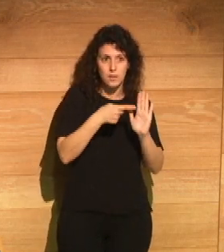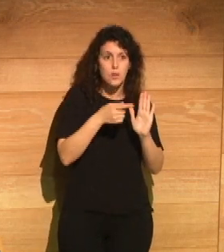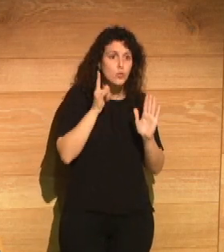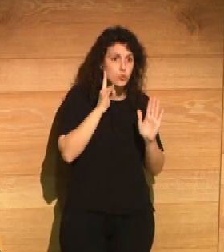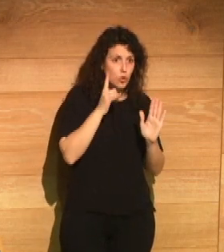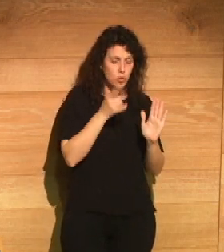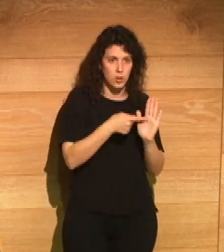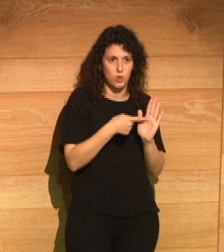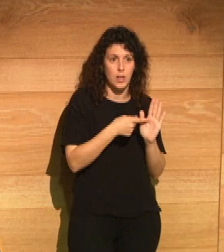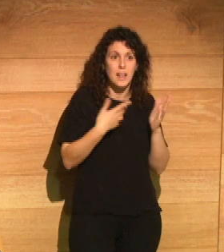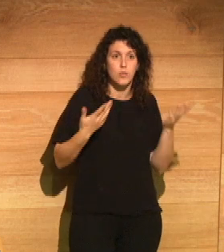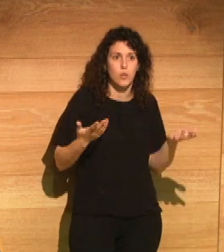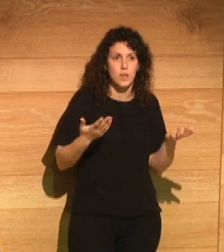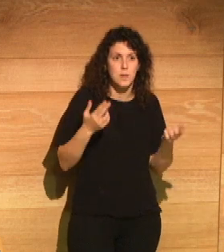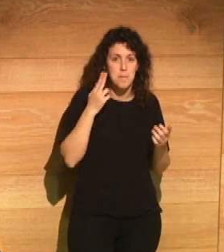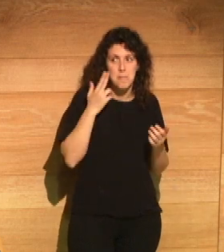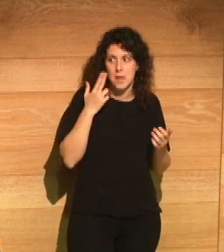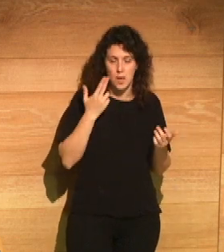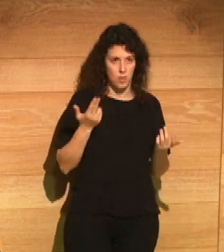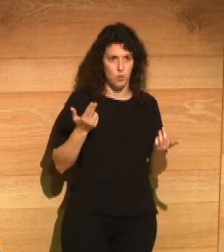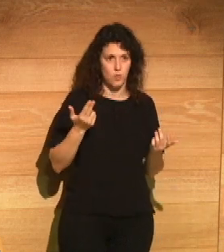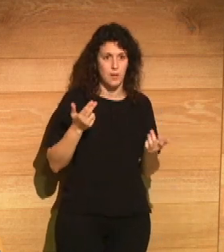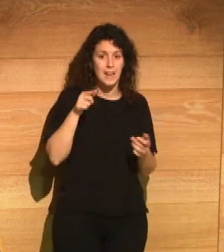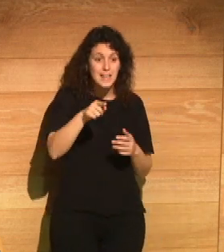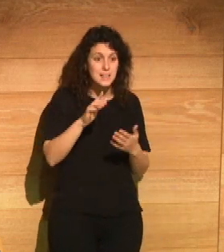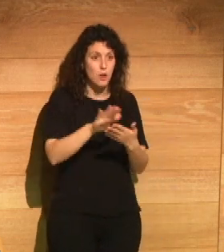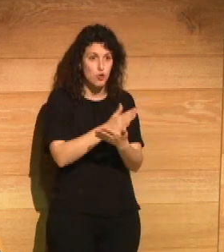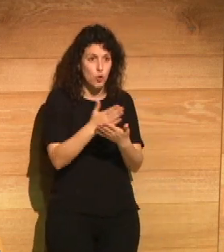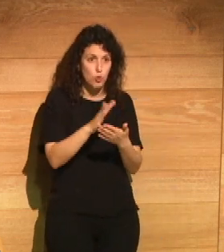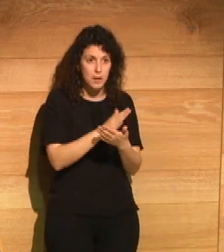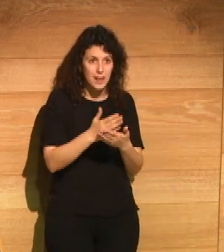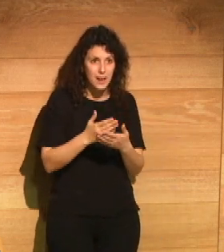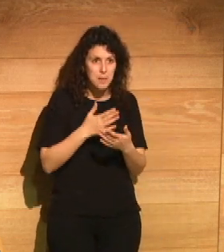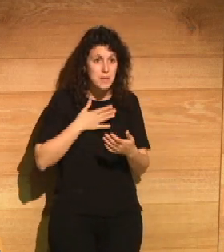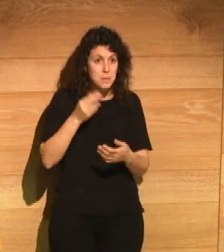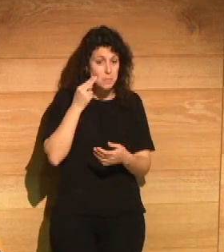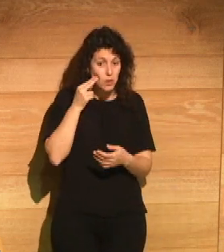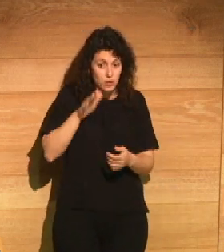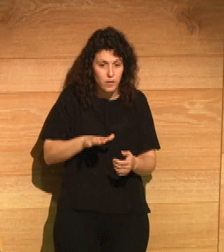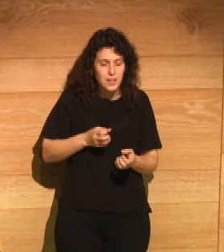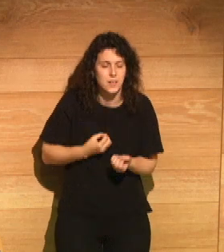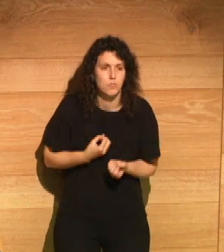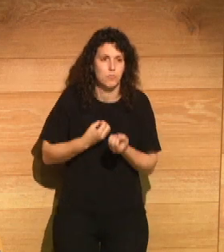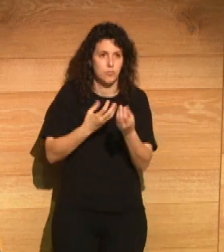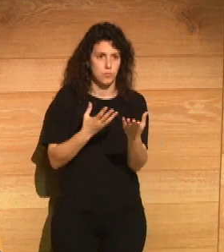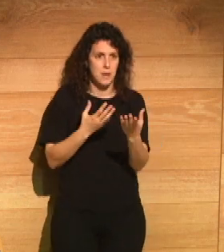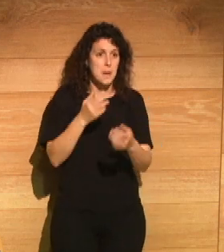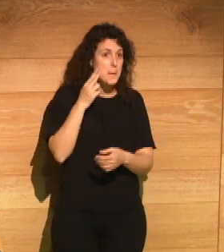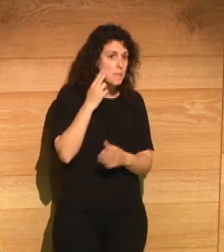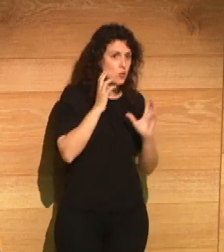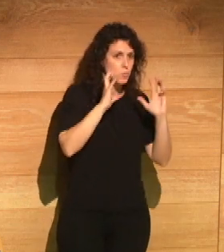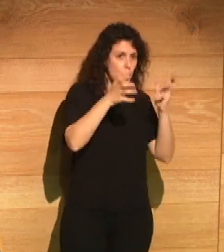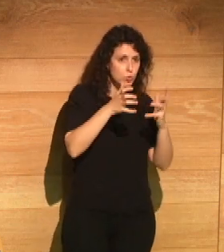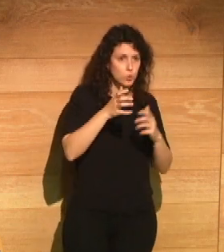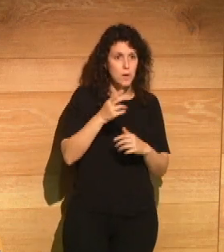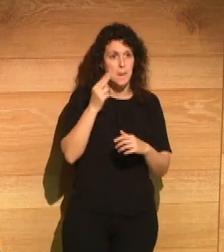era tremendamente miedoso. Y creo que aquí en esta novela conjuré todos mis miedos infantiles, los miedos a esos monstruos, los miedos a